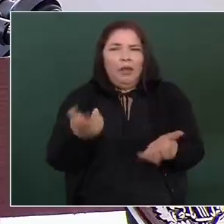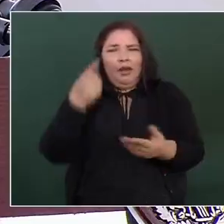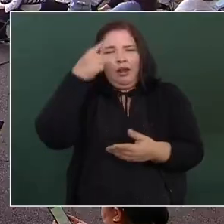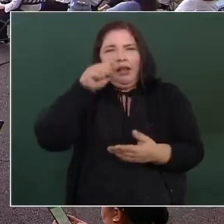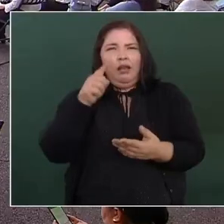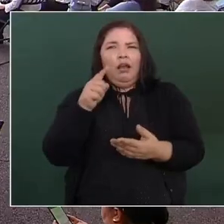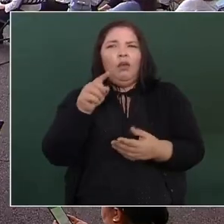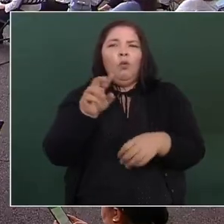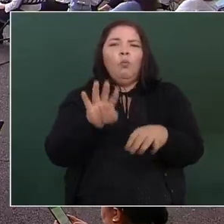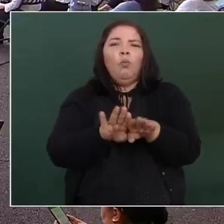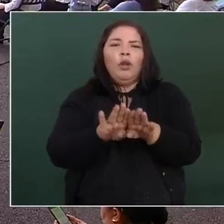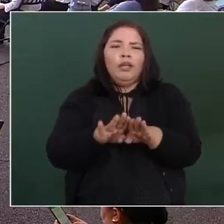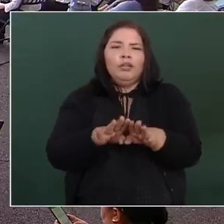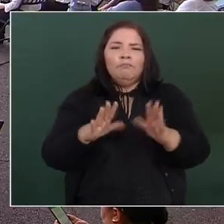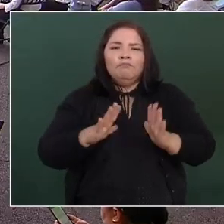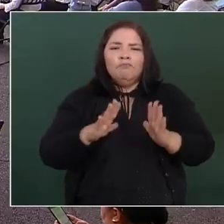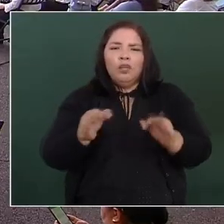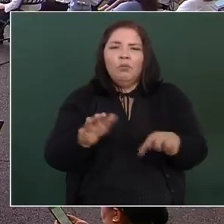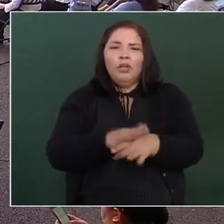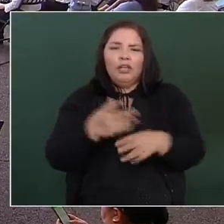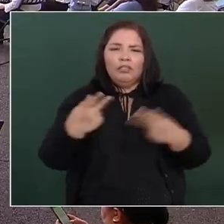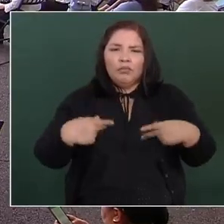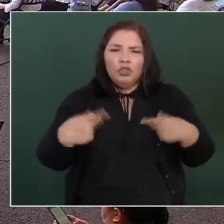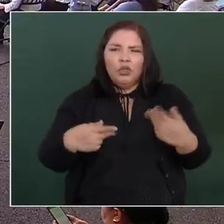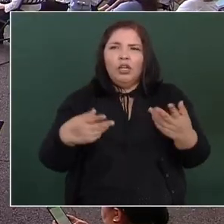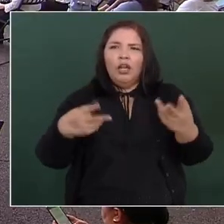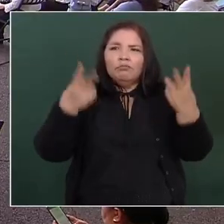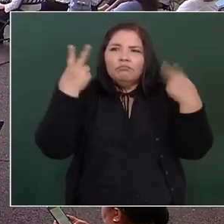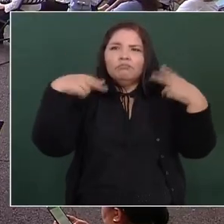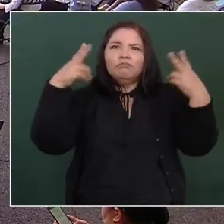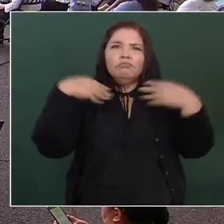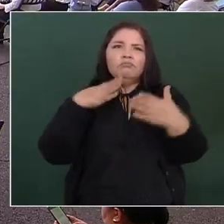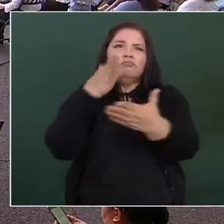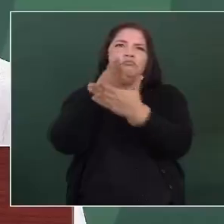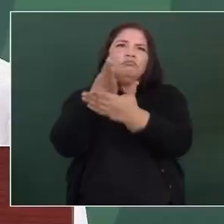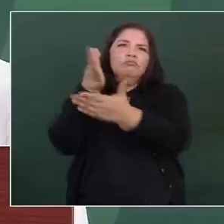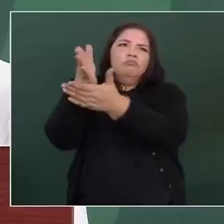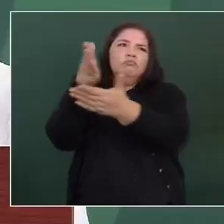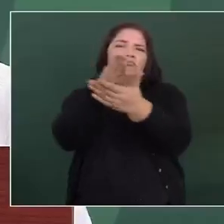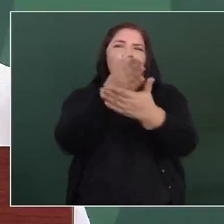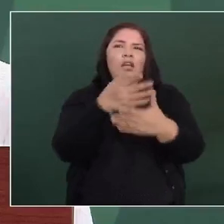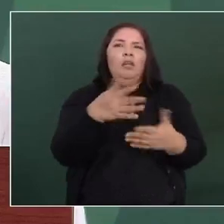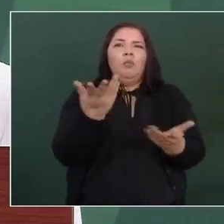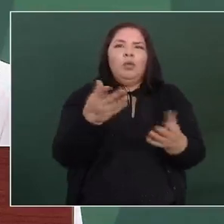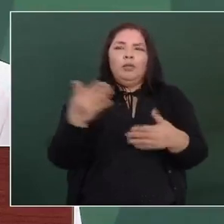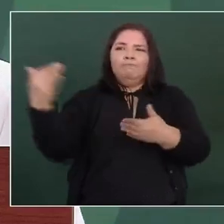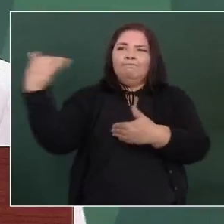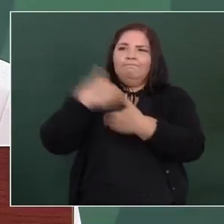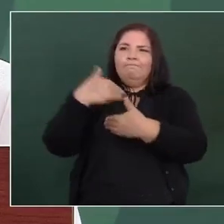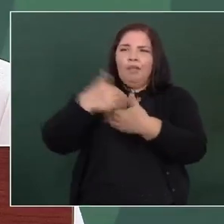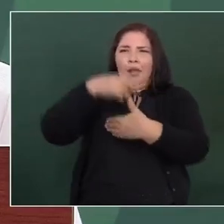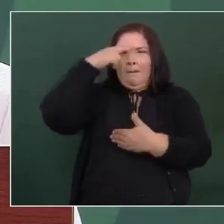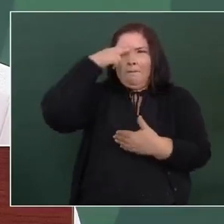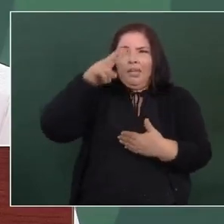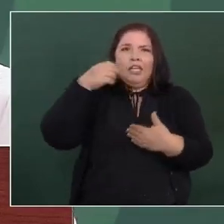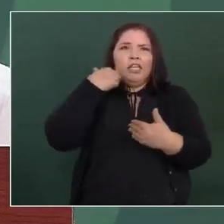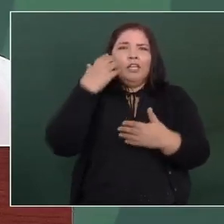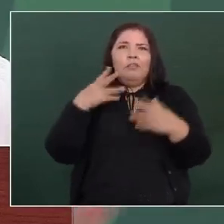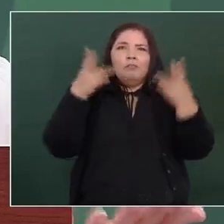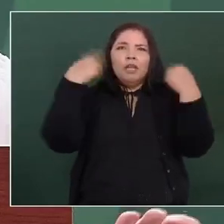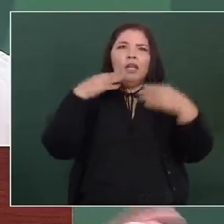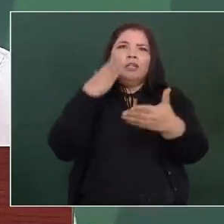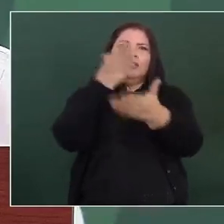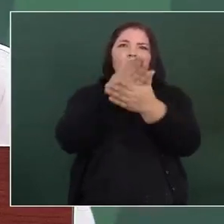diría, para ver las causas estructurales, por qué la gente está llegando en estas, en estos niveles a México y queriendo ir a Estados